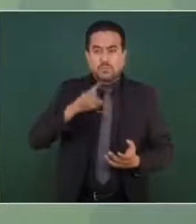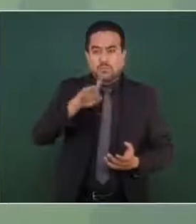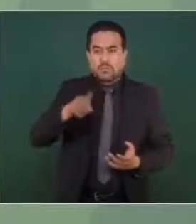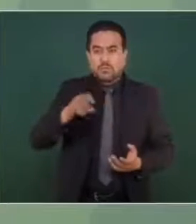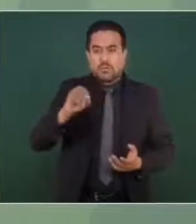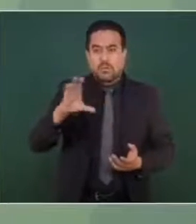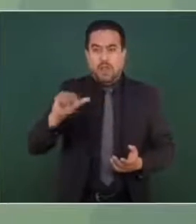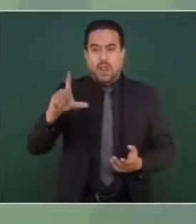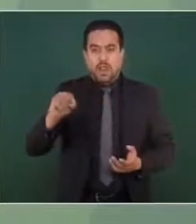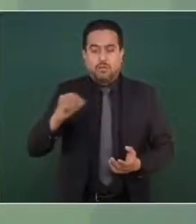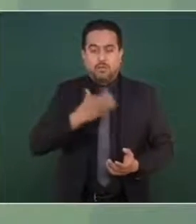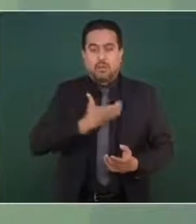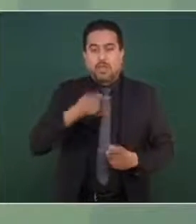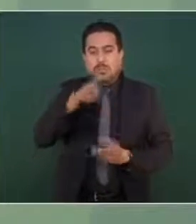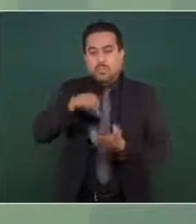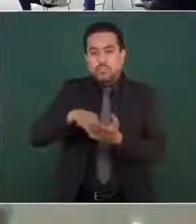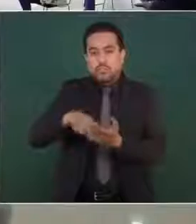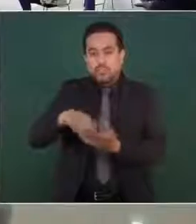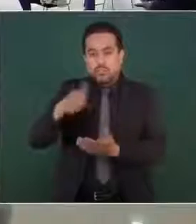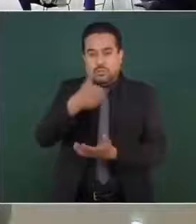si